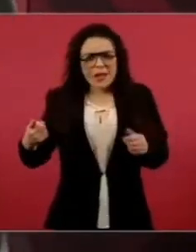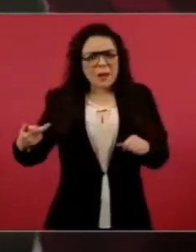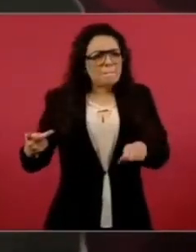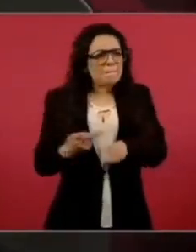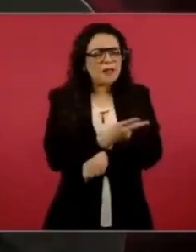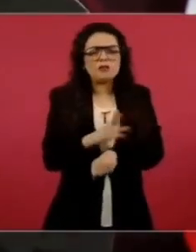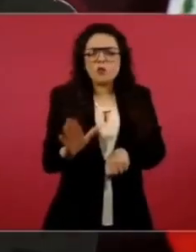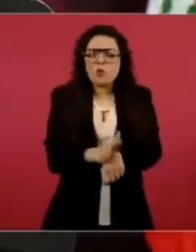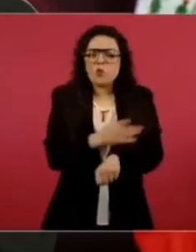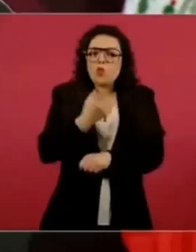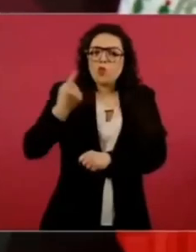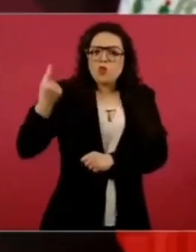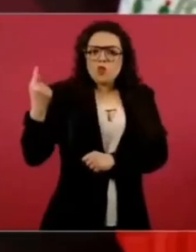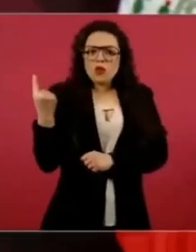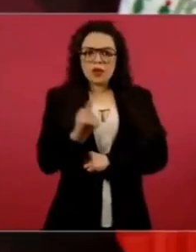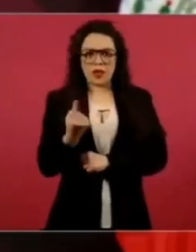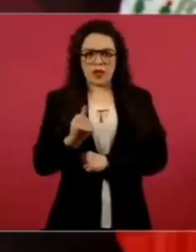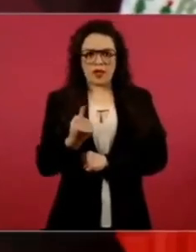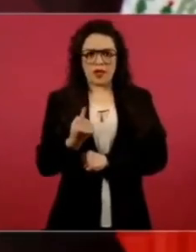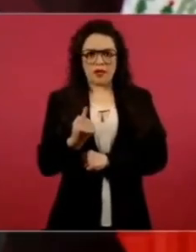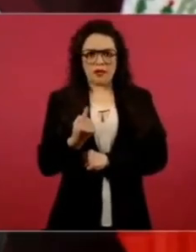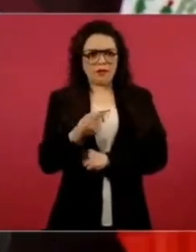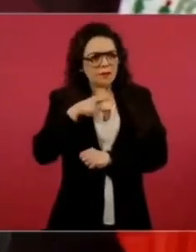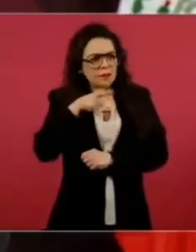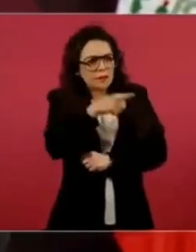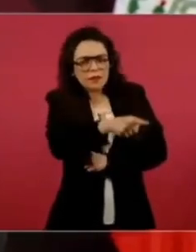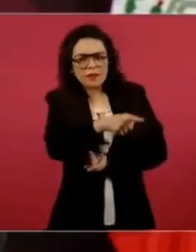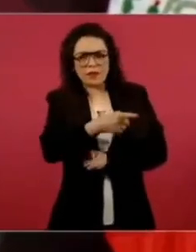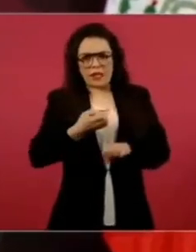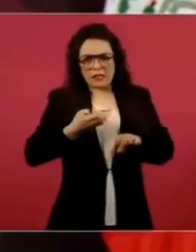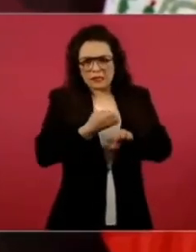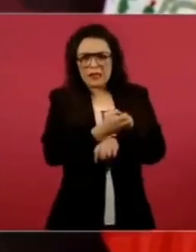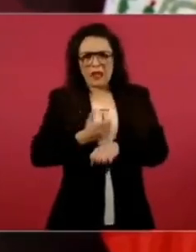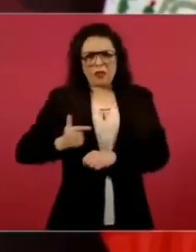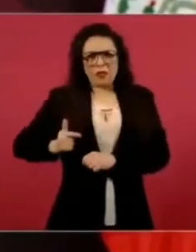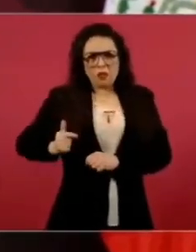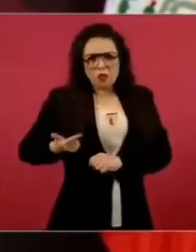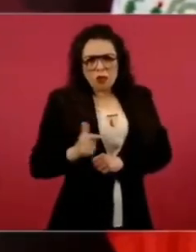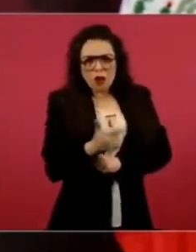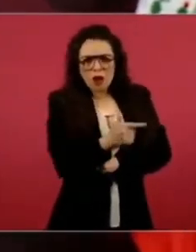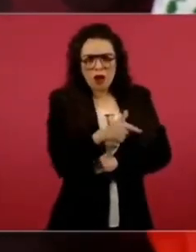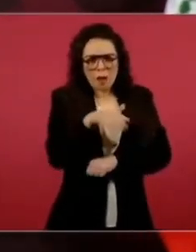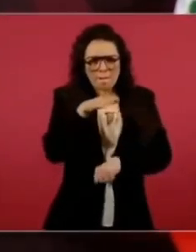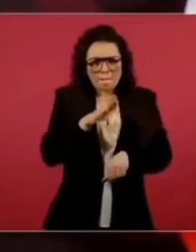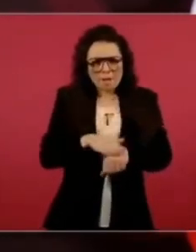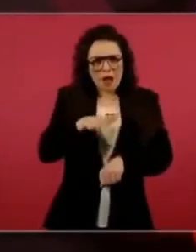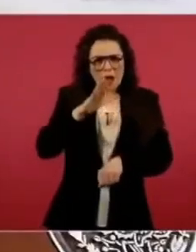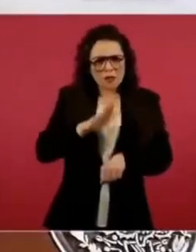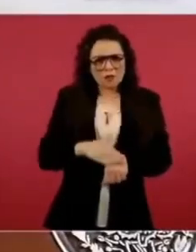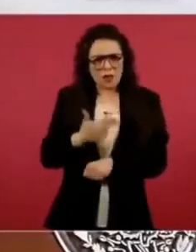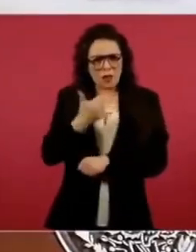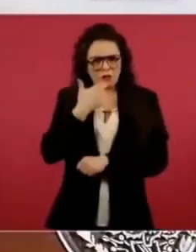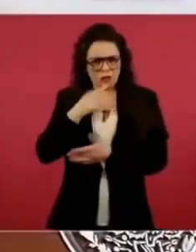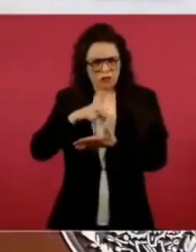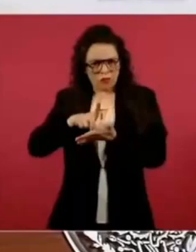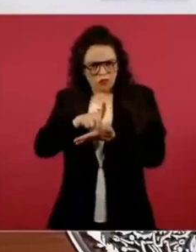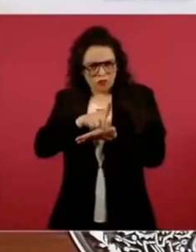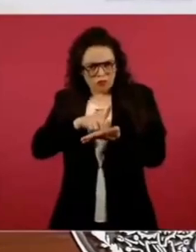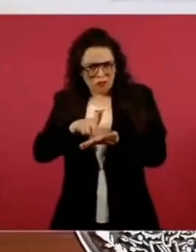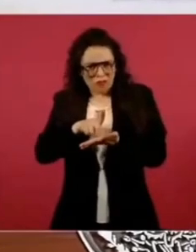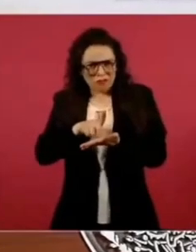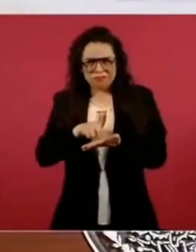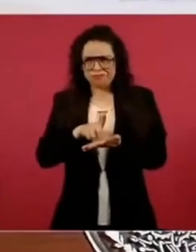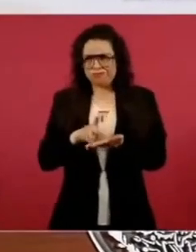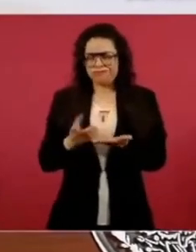uno de los estados con más consumo porque una cosa es el narcotráfico y